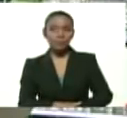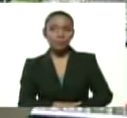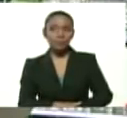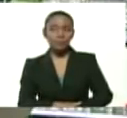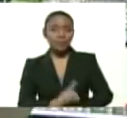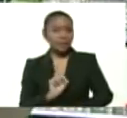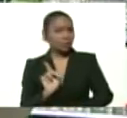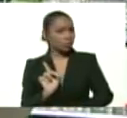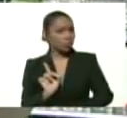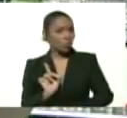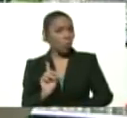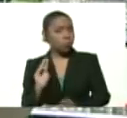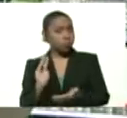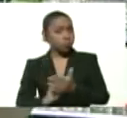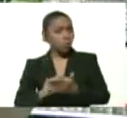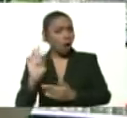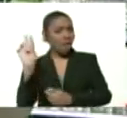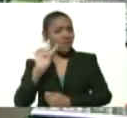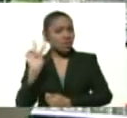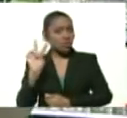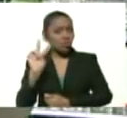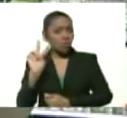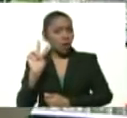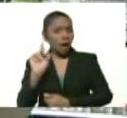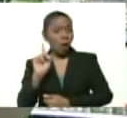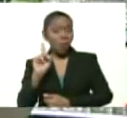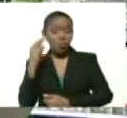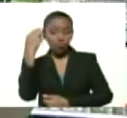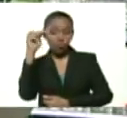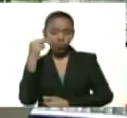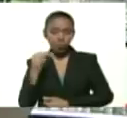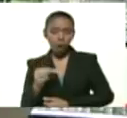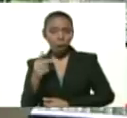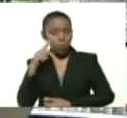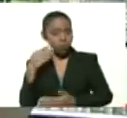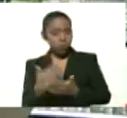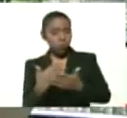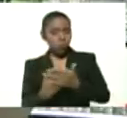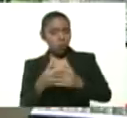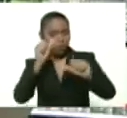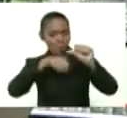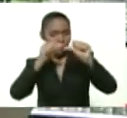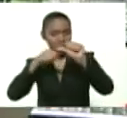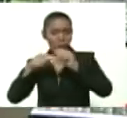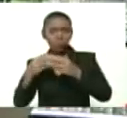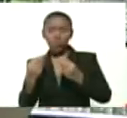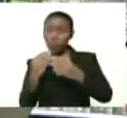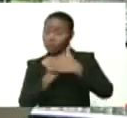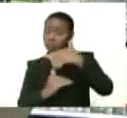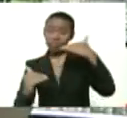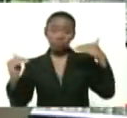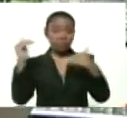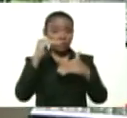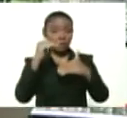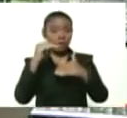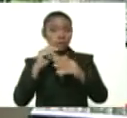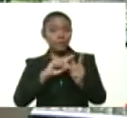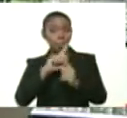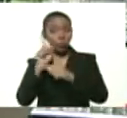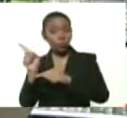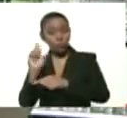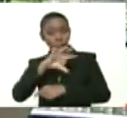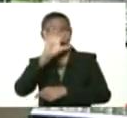Eso pone a Venezuela en un nivel de pruebas diagnósticas muy por encima de los demás